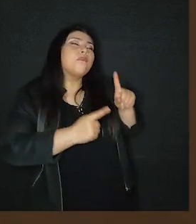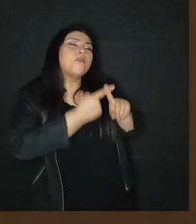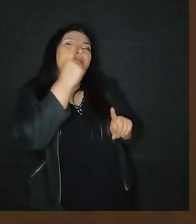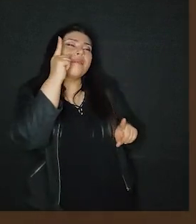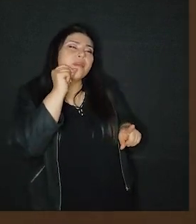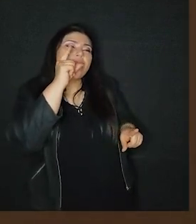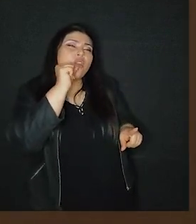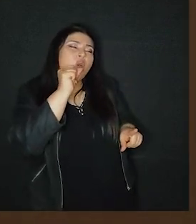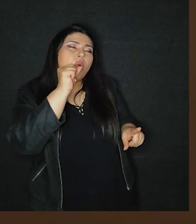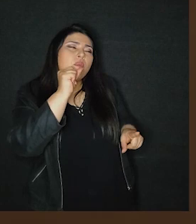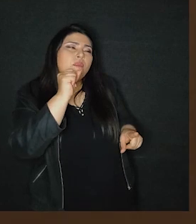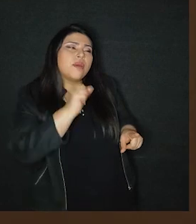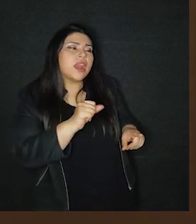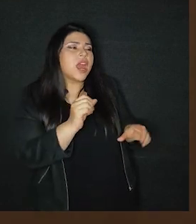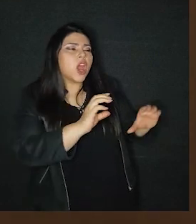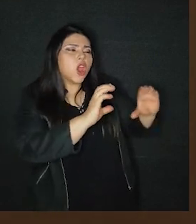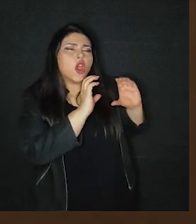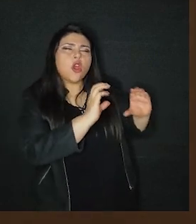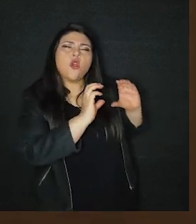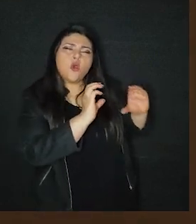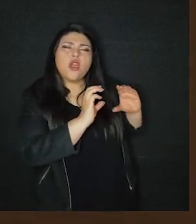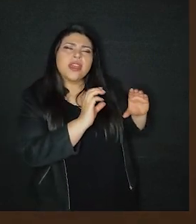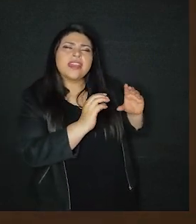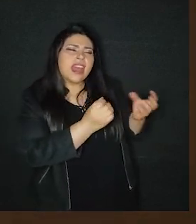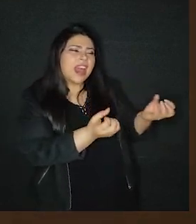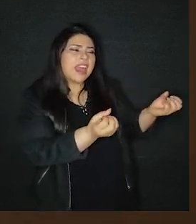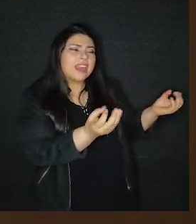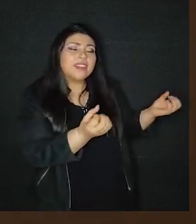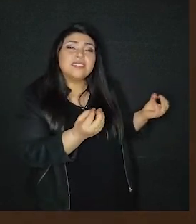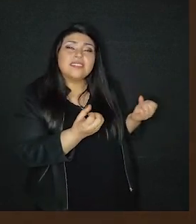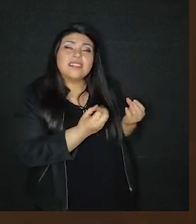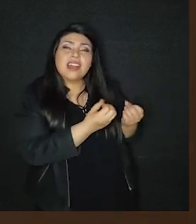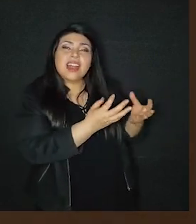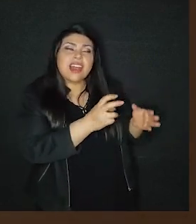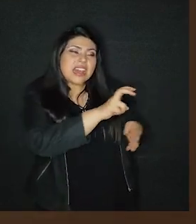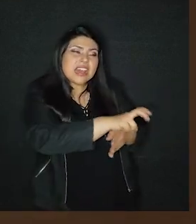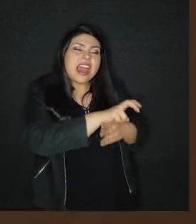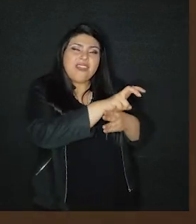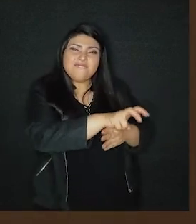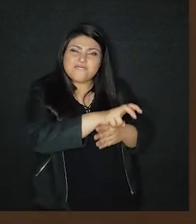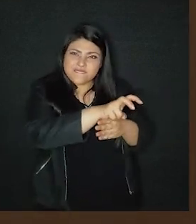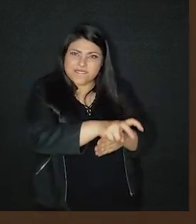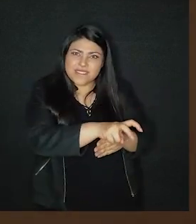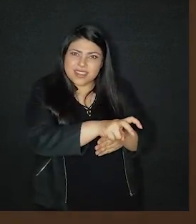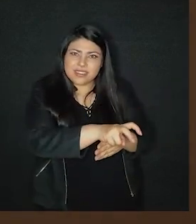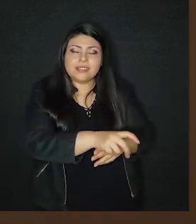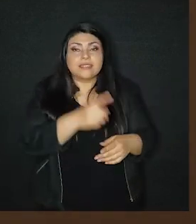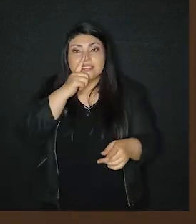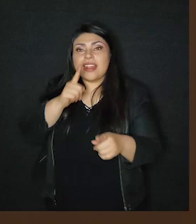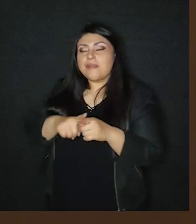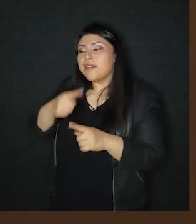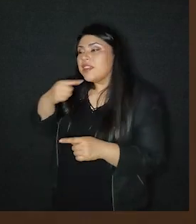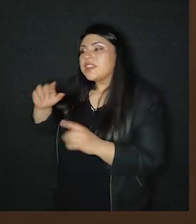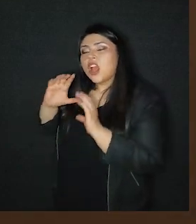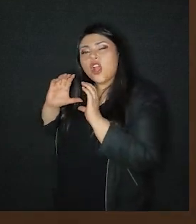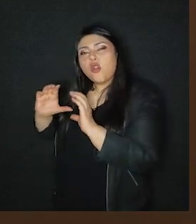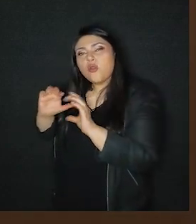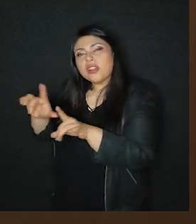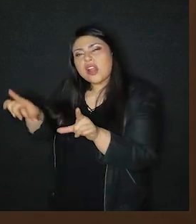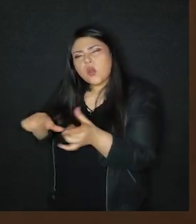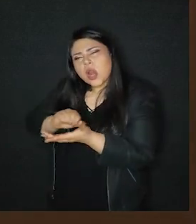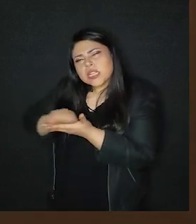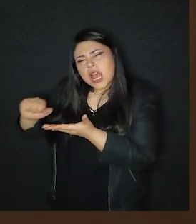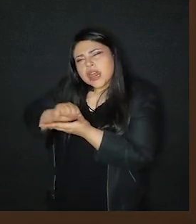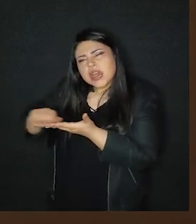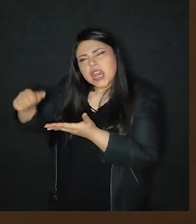montón de cosas fascinantes por ejemplo Solo cuando Adán